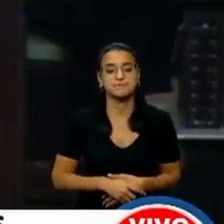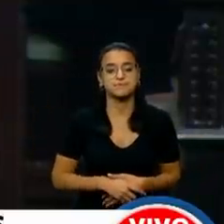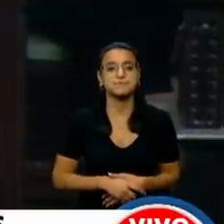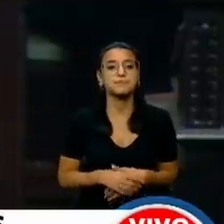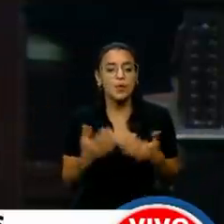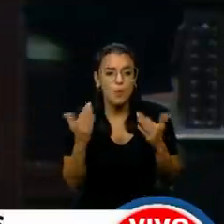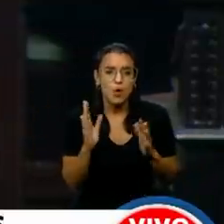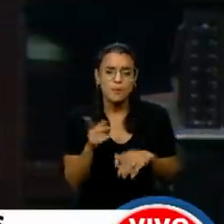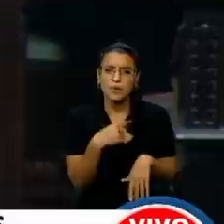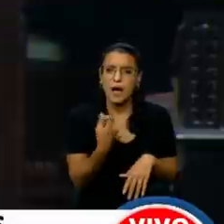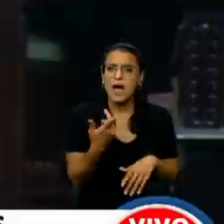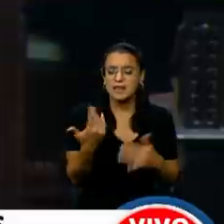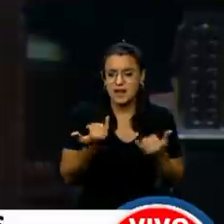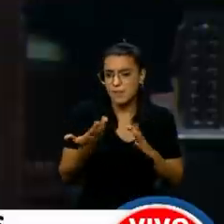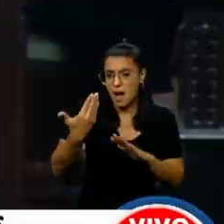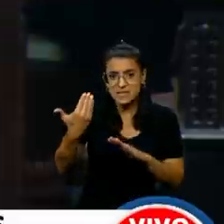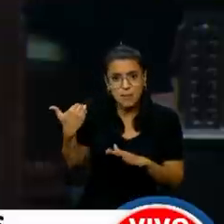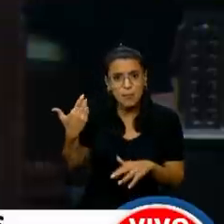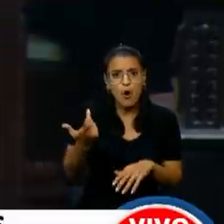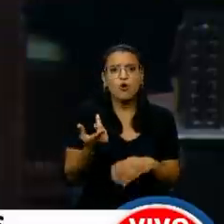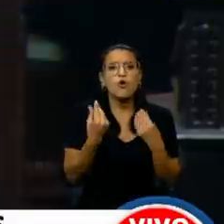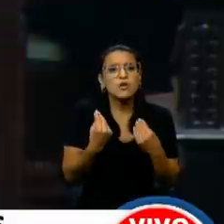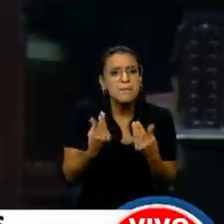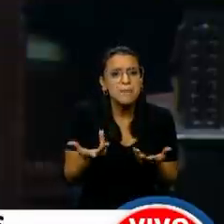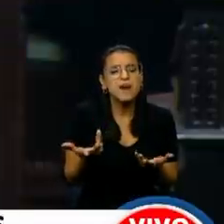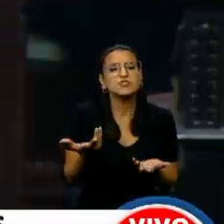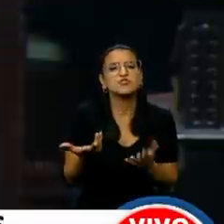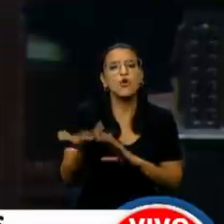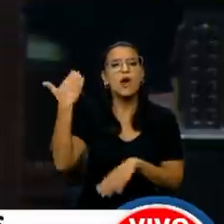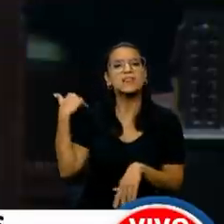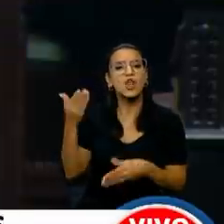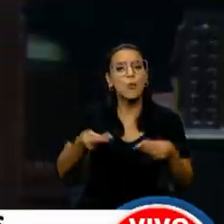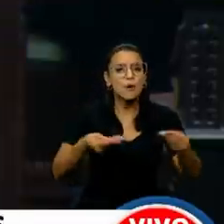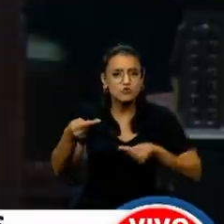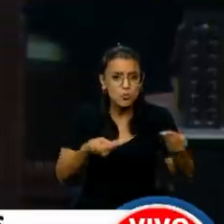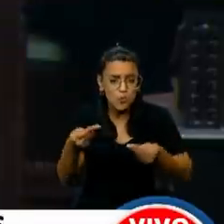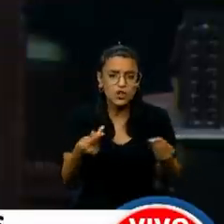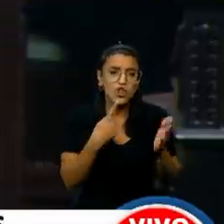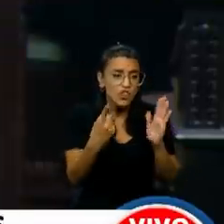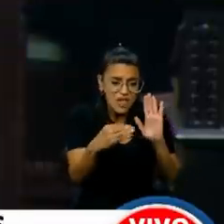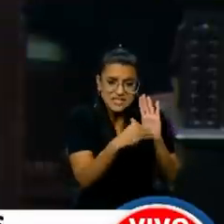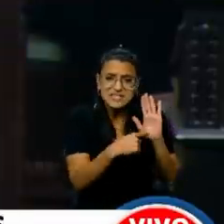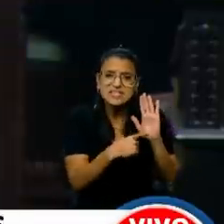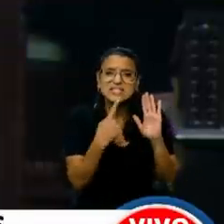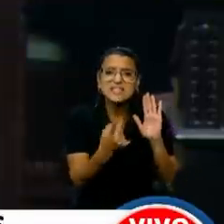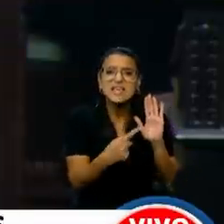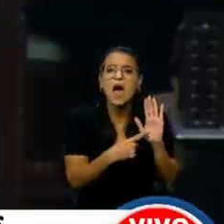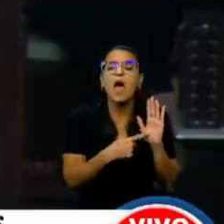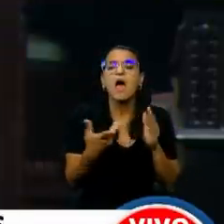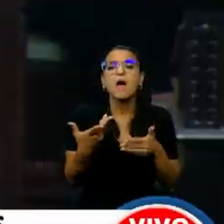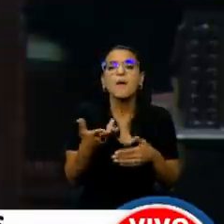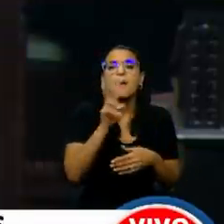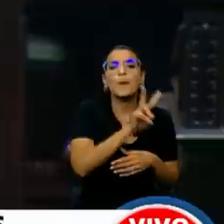podemos si tenemos antecedentes muy recientes de lo que pasó con el anterior presupuesto donde nos decían que tenían que